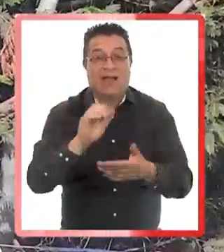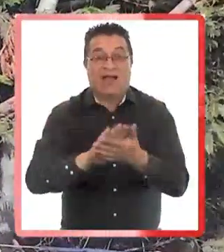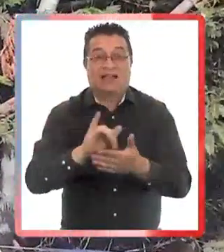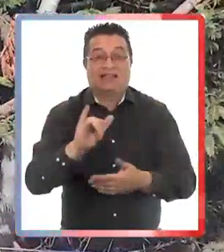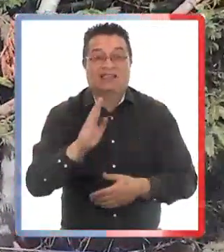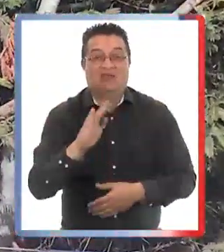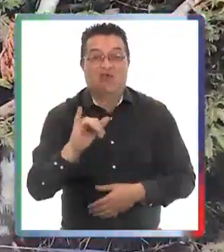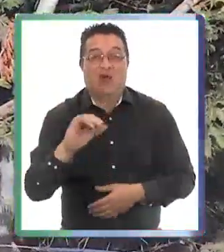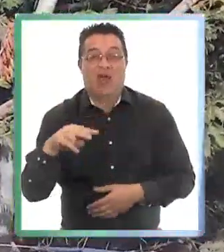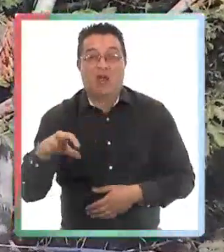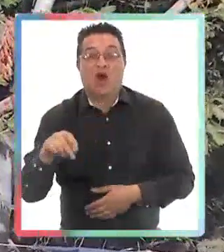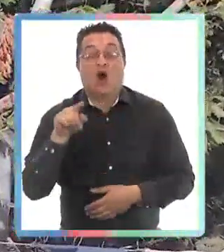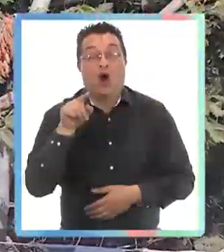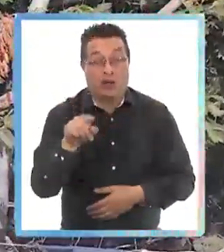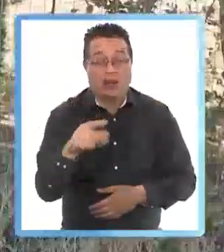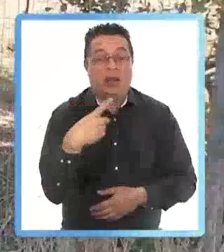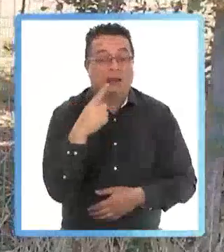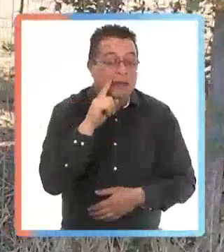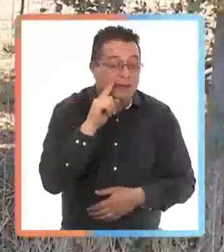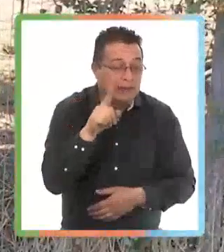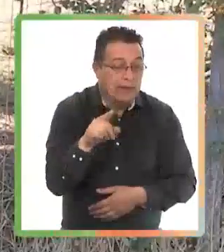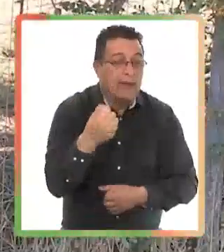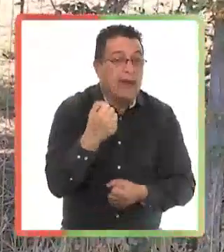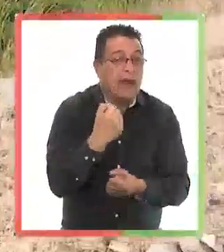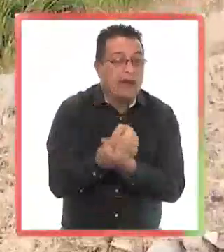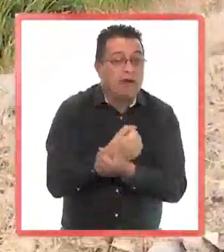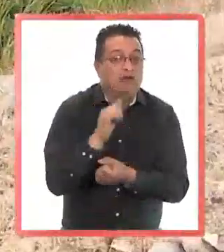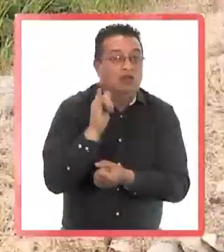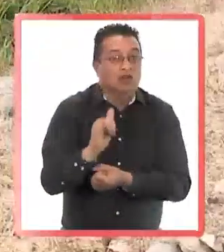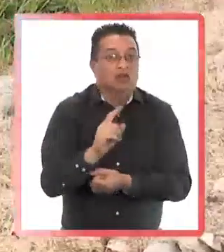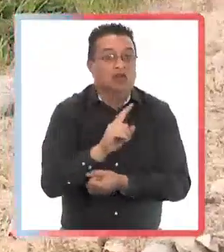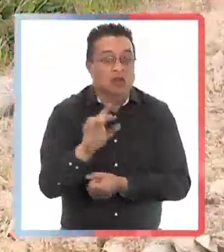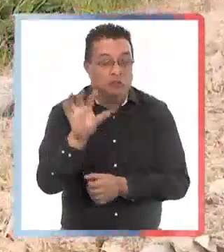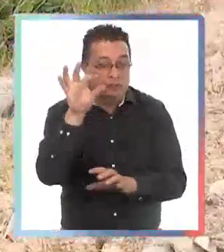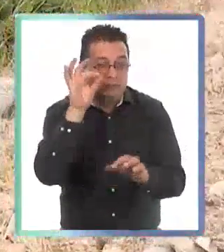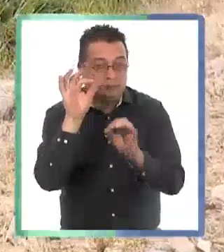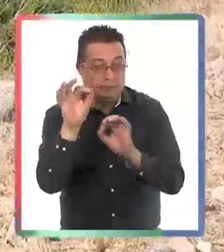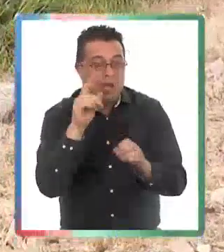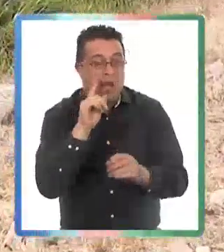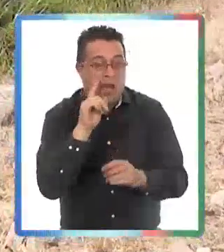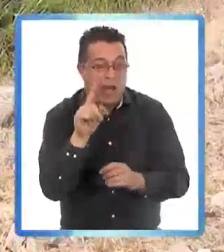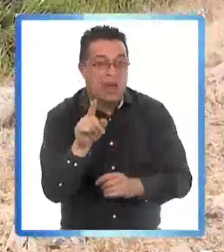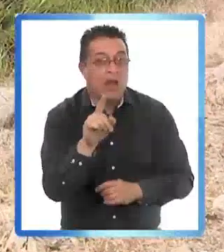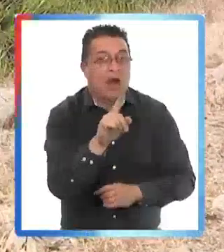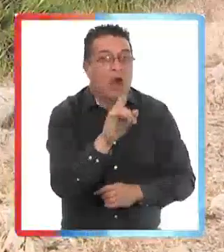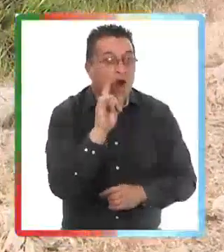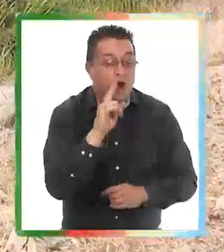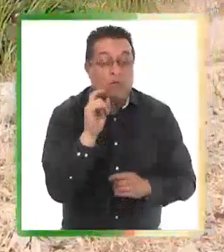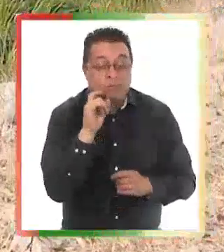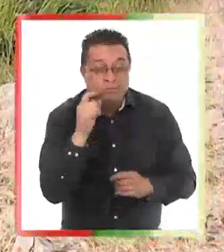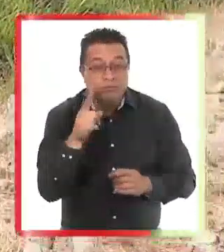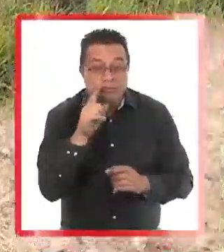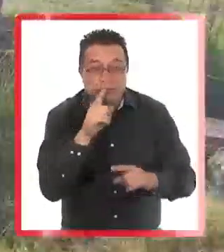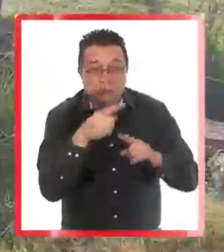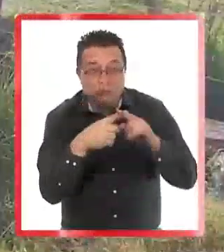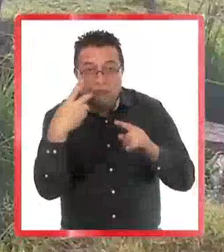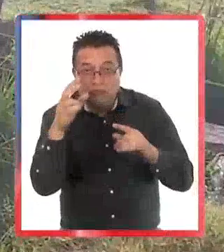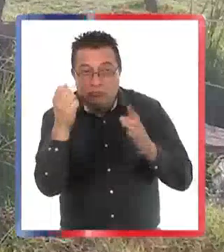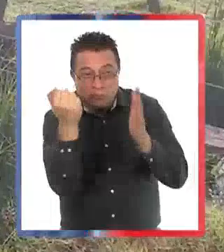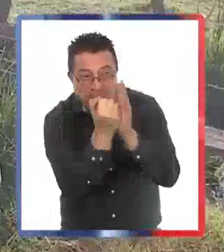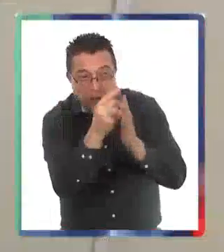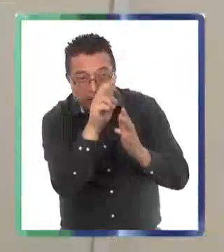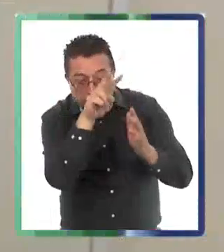Chigüeno, principalmente para verificar si estos caballos contaban con algún dispositivo de identificación. Así que